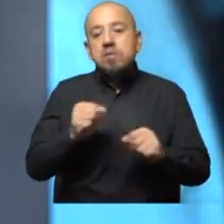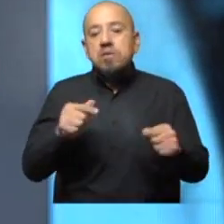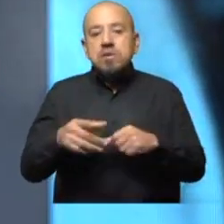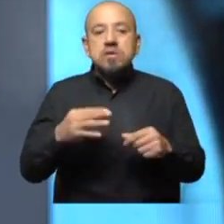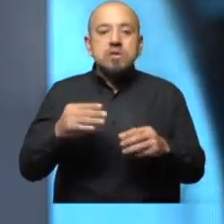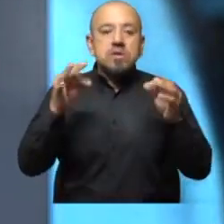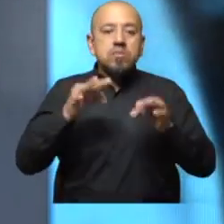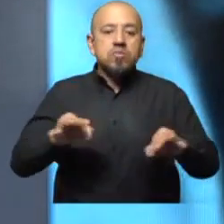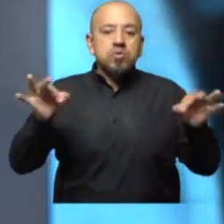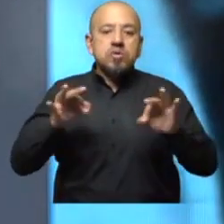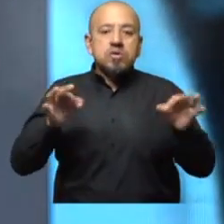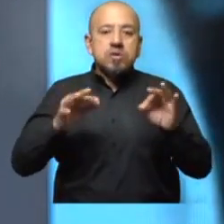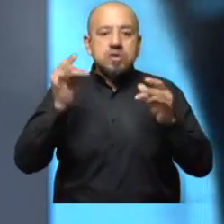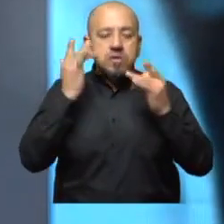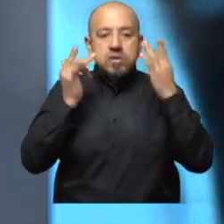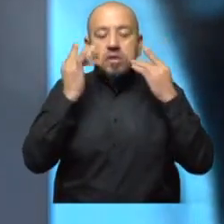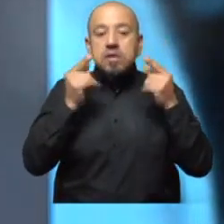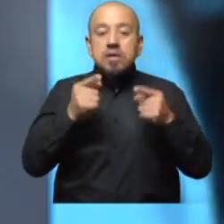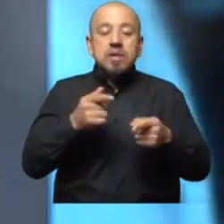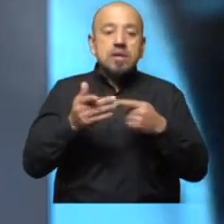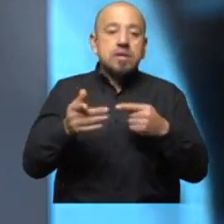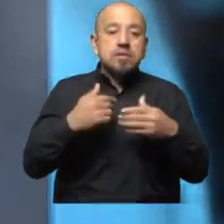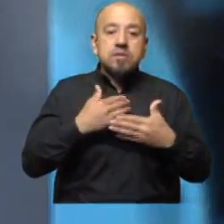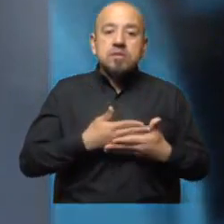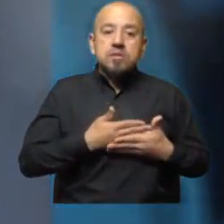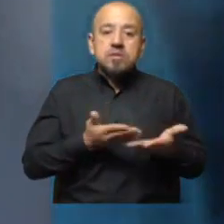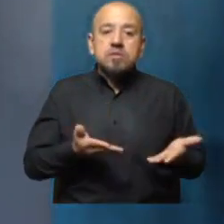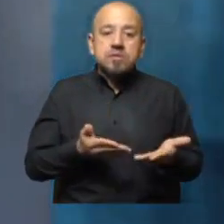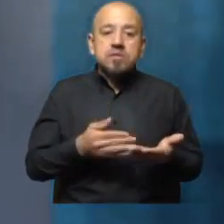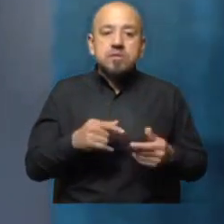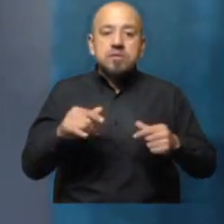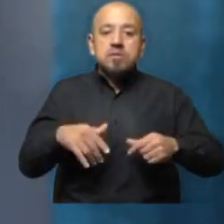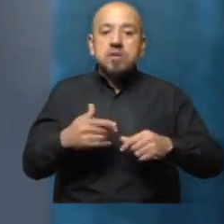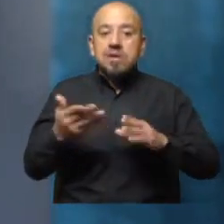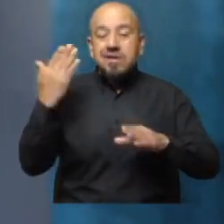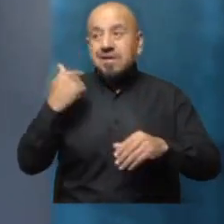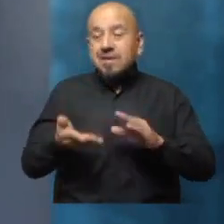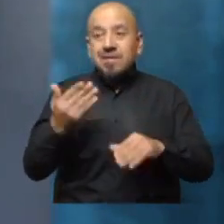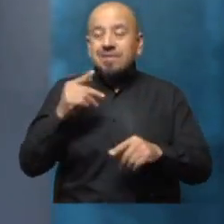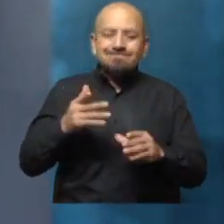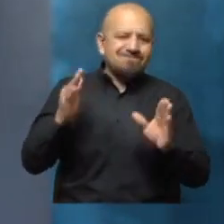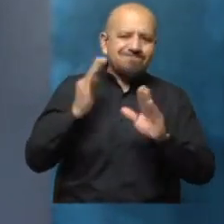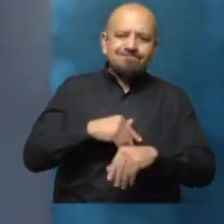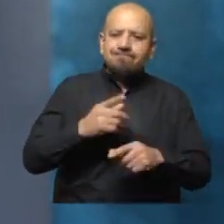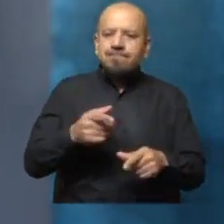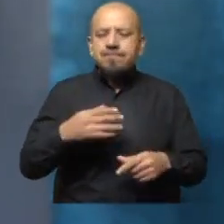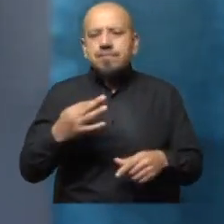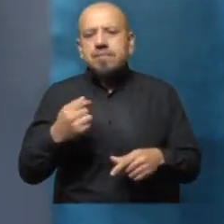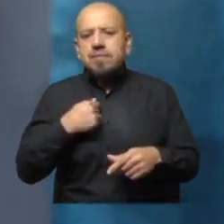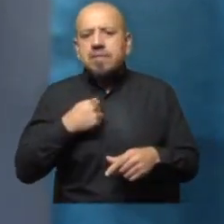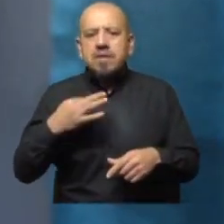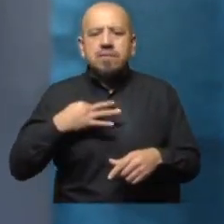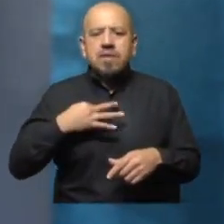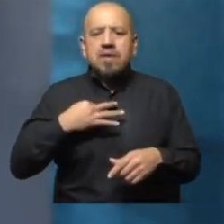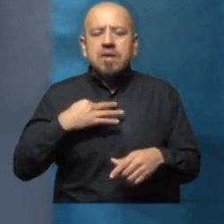o del arte o incluso no se puede vivir de lo que uno ama era más fuerte aunque ahora y en ese momento para mí de alguna manera